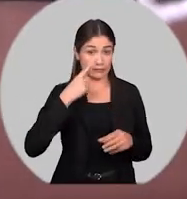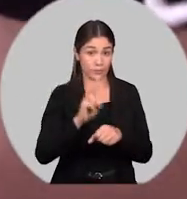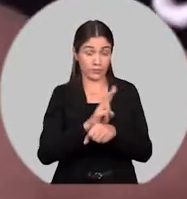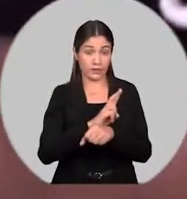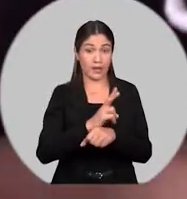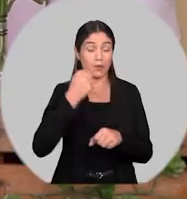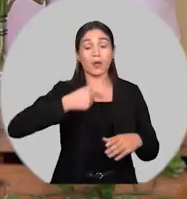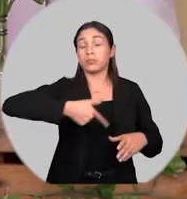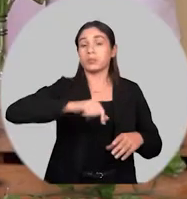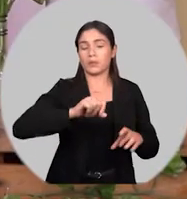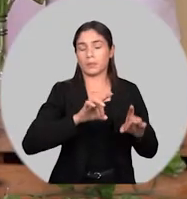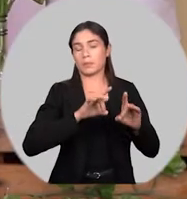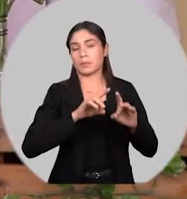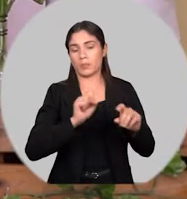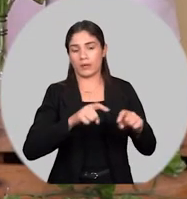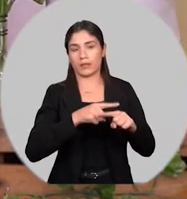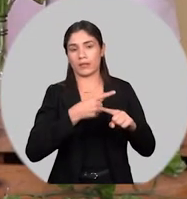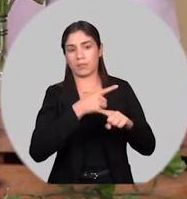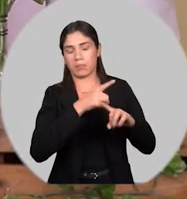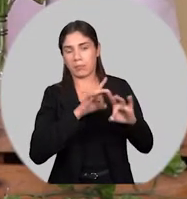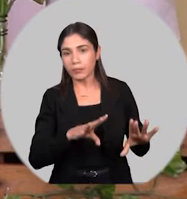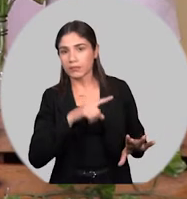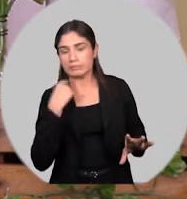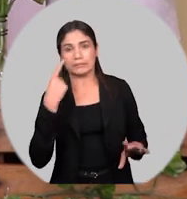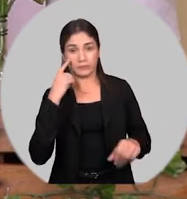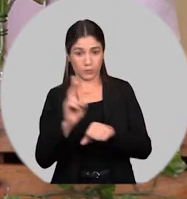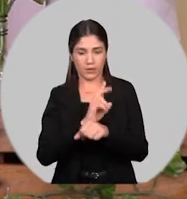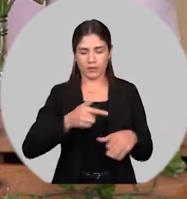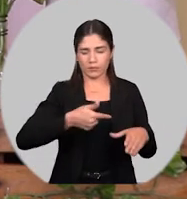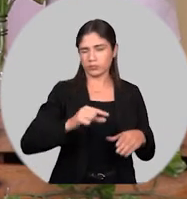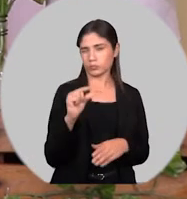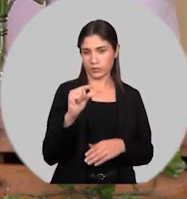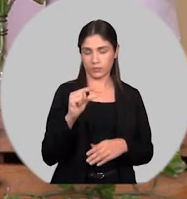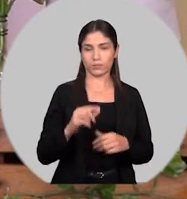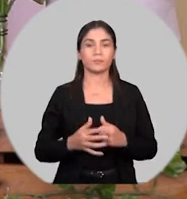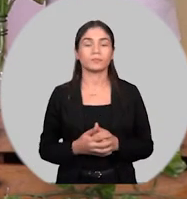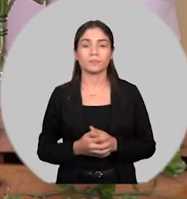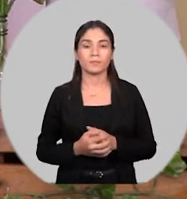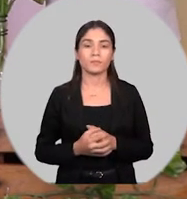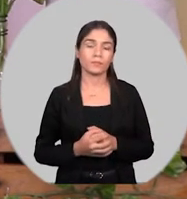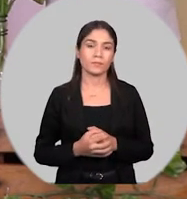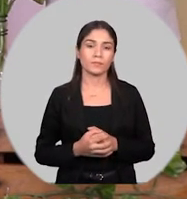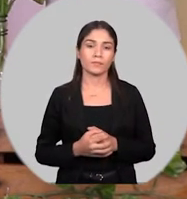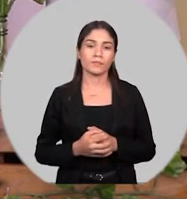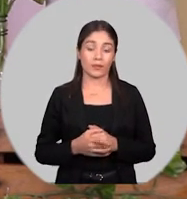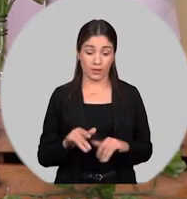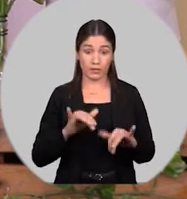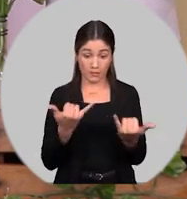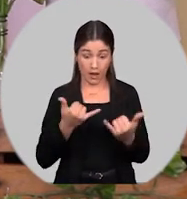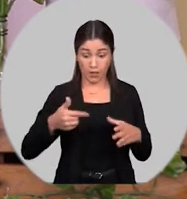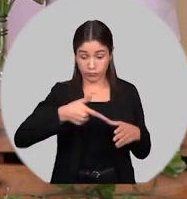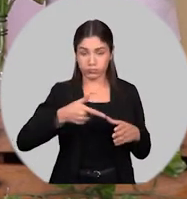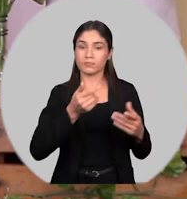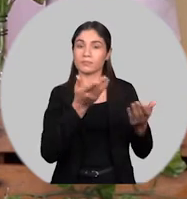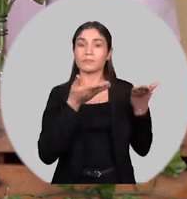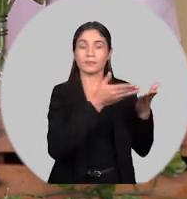puesto acá ya se nos puede cortar la crema. Bueno, acá tenemos ya nuestro relleno. Esto vamos a llevar mientras la